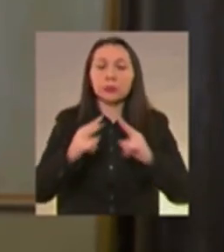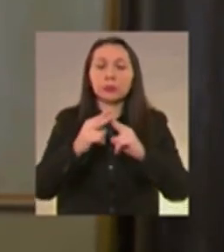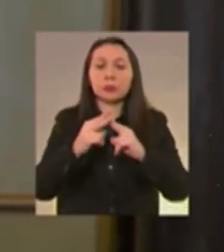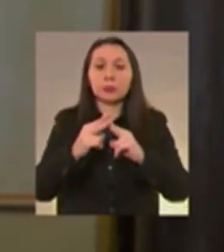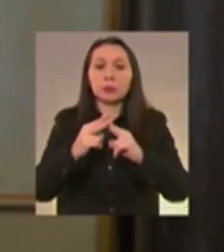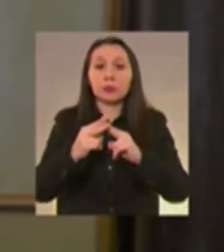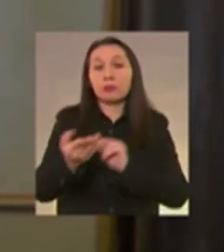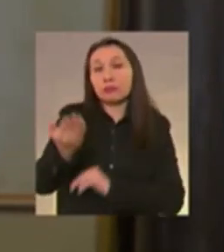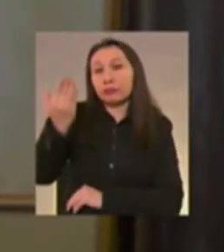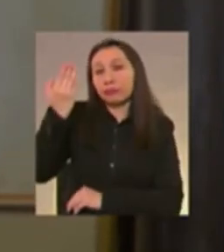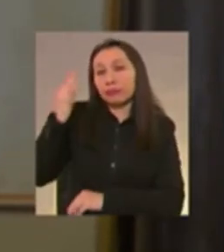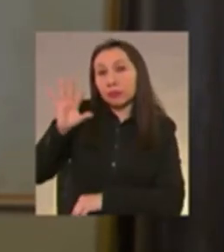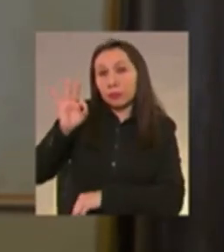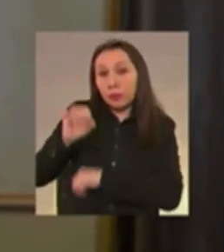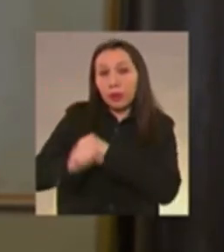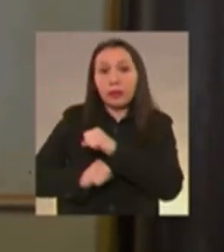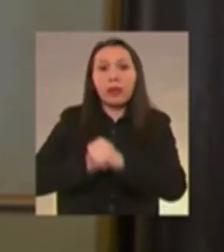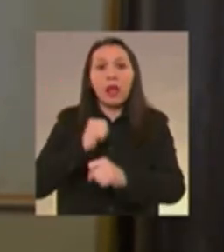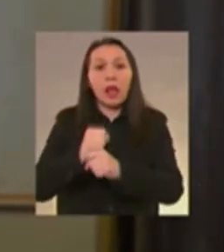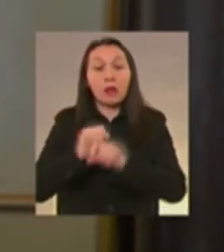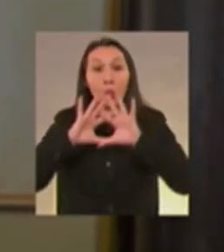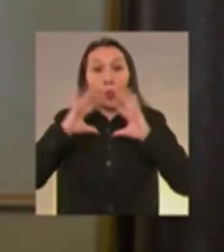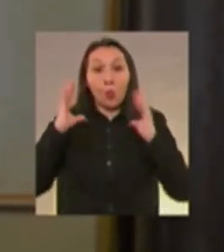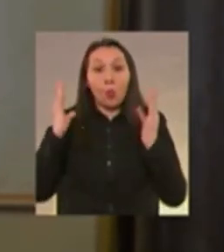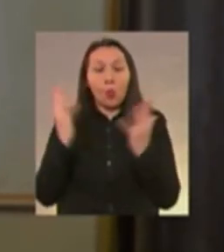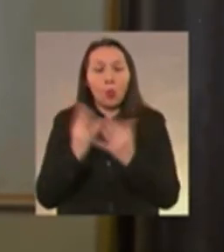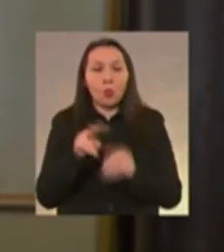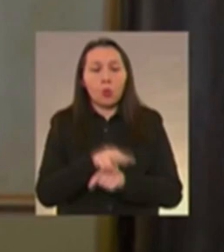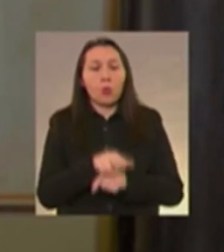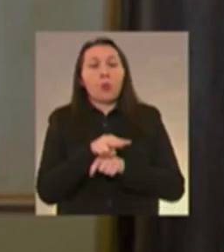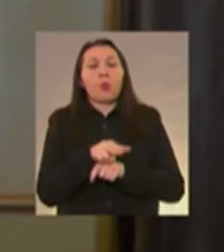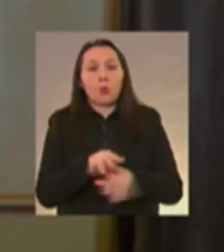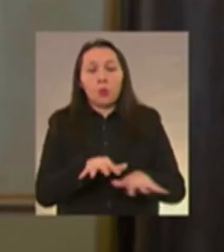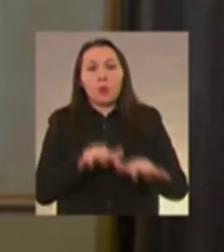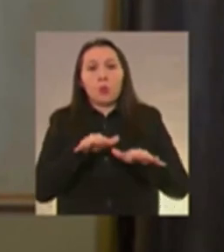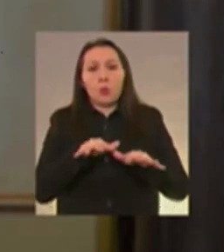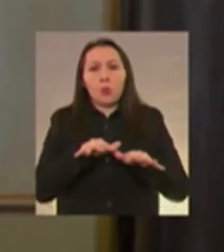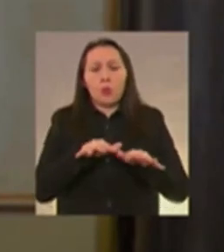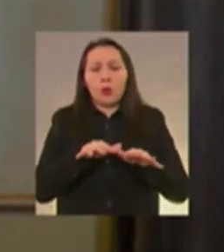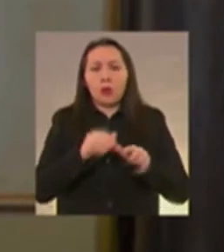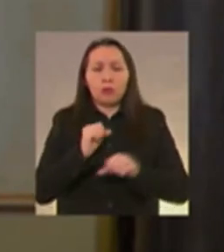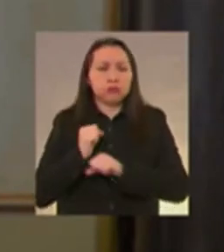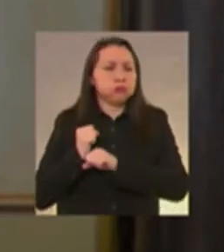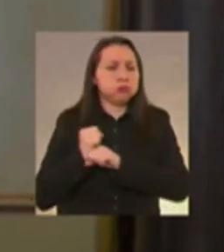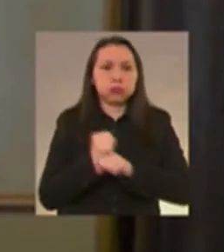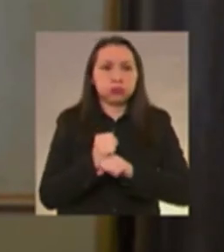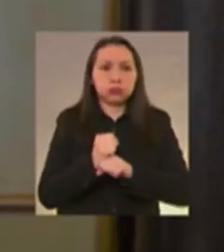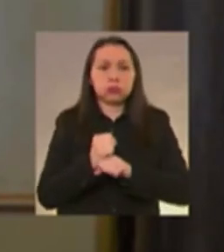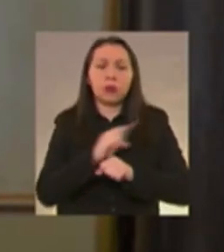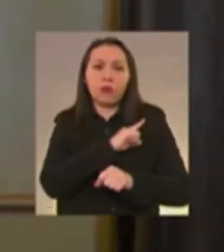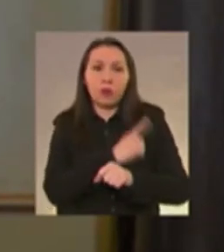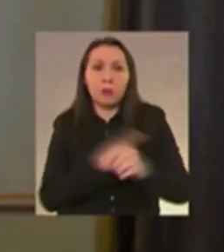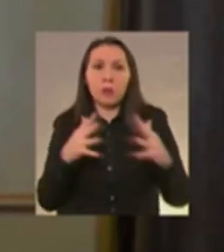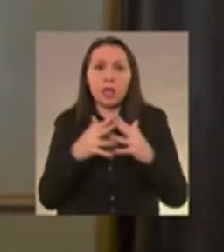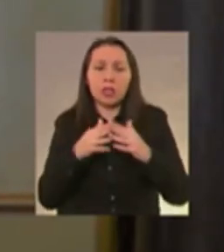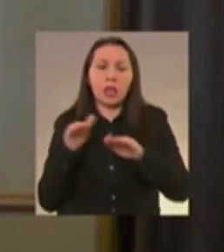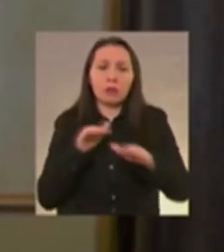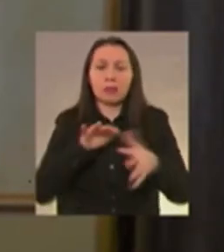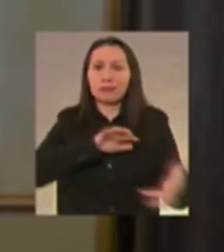Hace 50 años, el mundo entero fue testigo de cómo una ola reaccionaria apoyándose en la fuerza militar